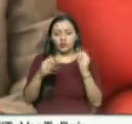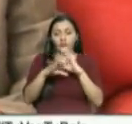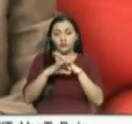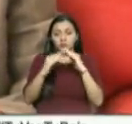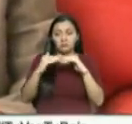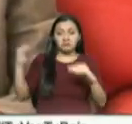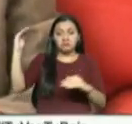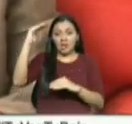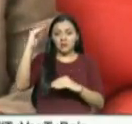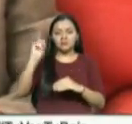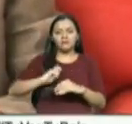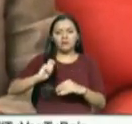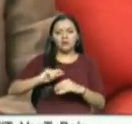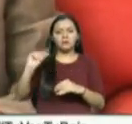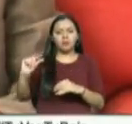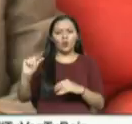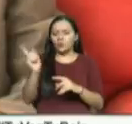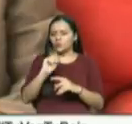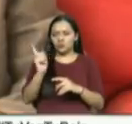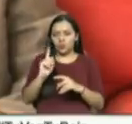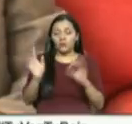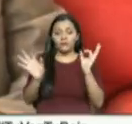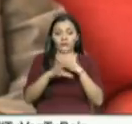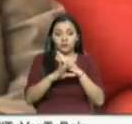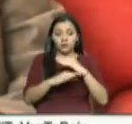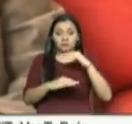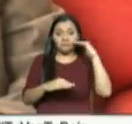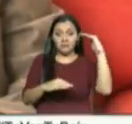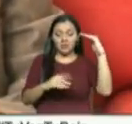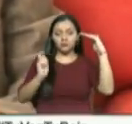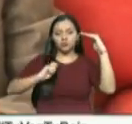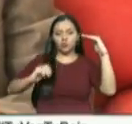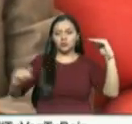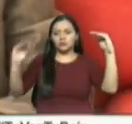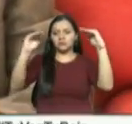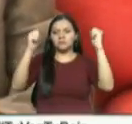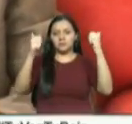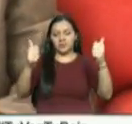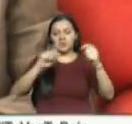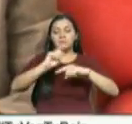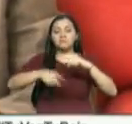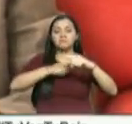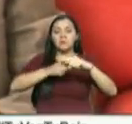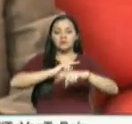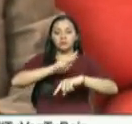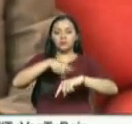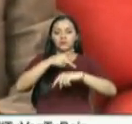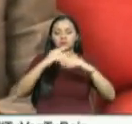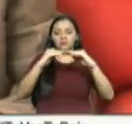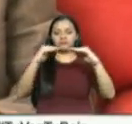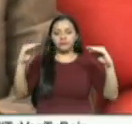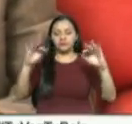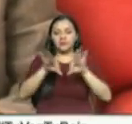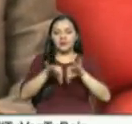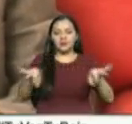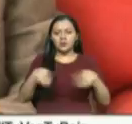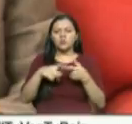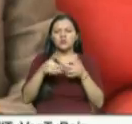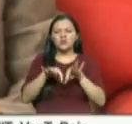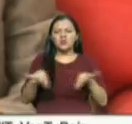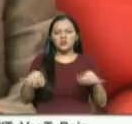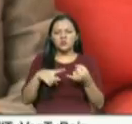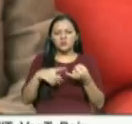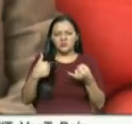para lo que se valorará o se tomará en cuenta su profesionalización, en este caso los títulos, que han